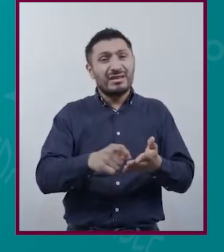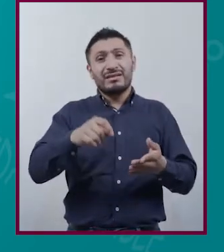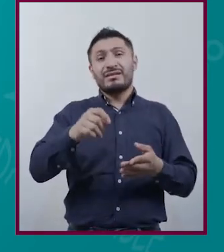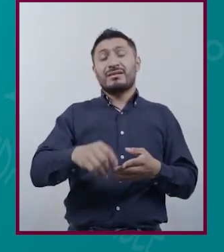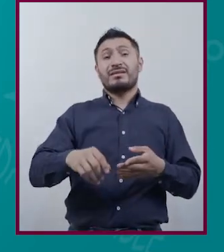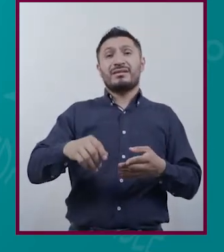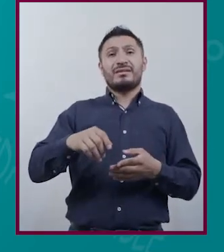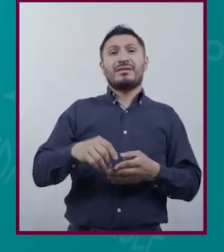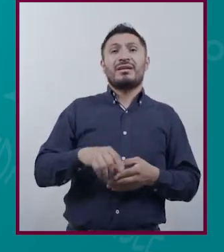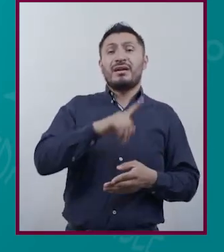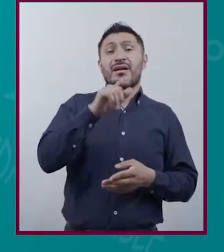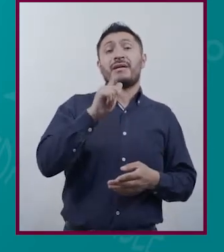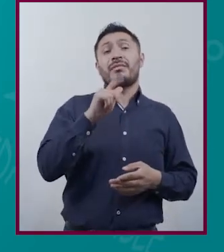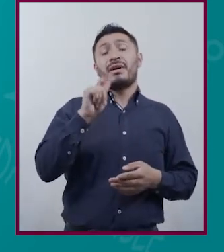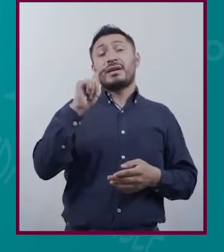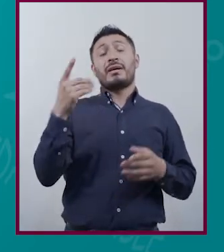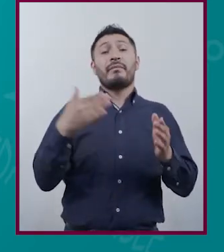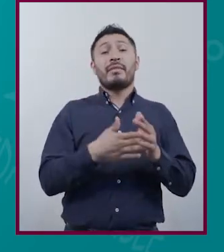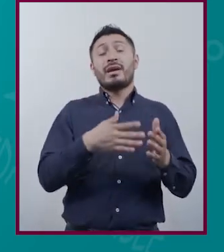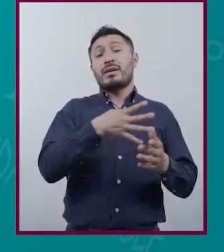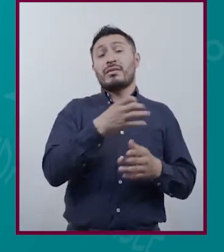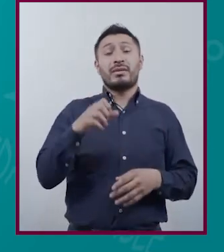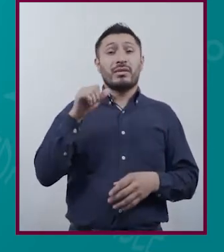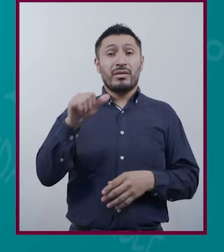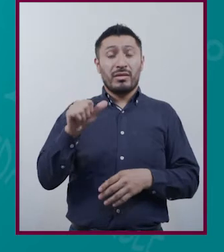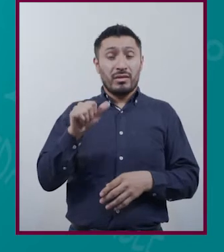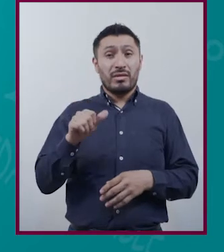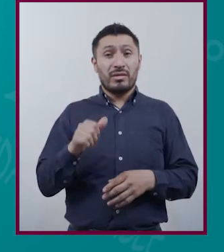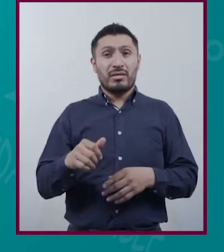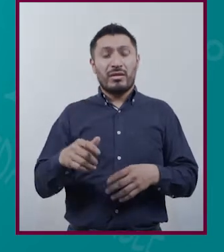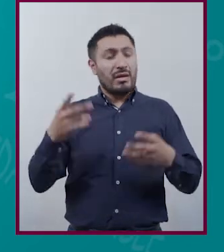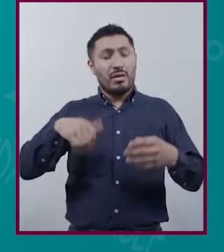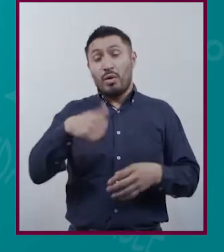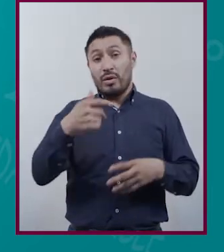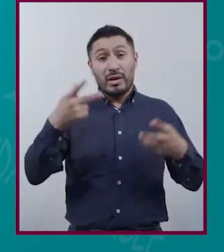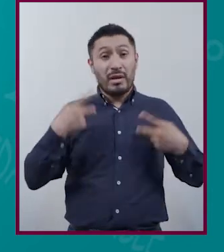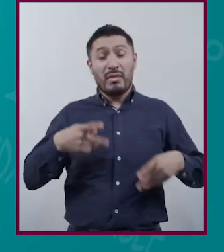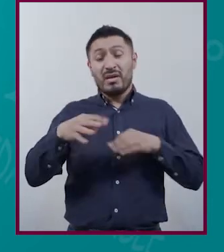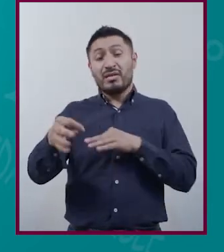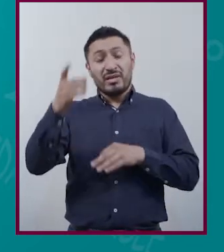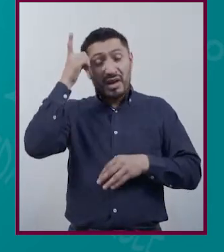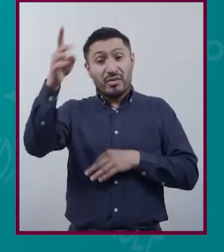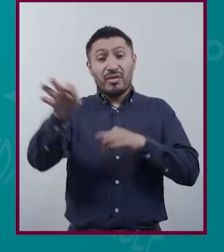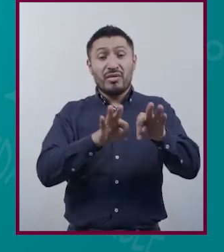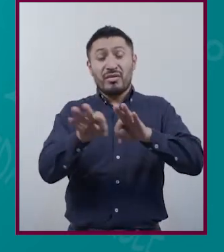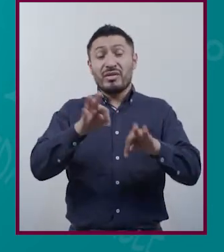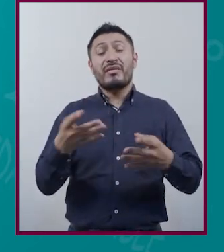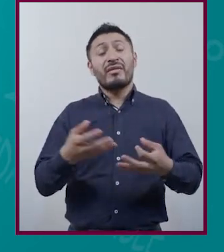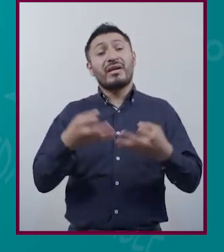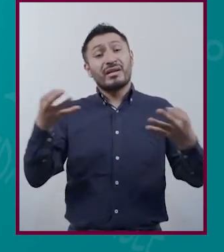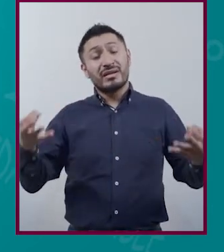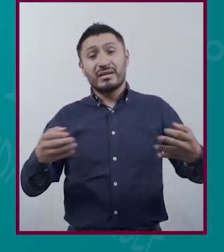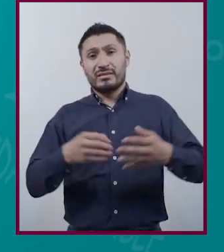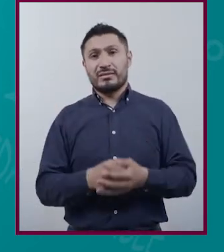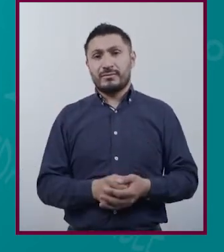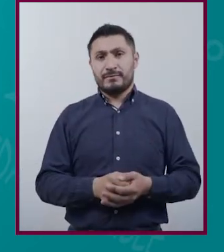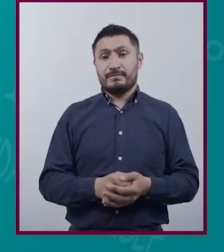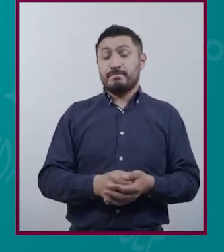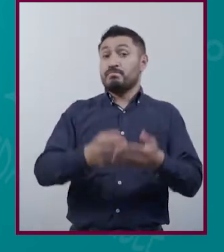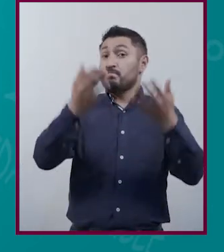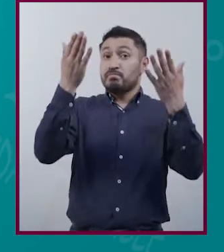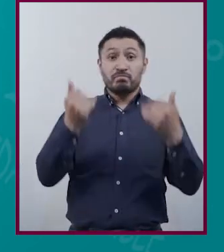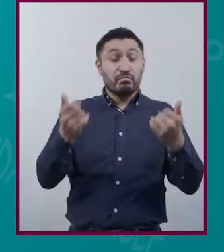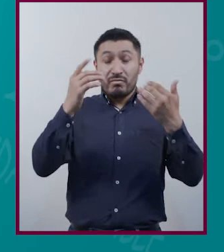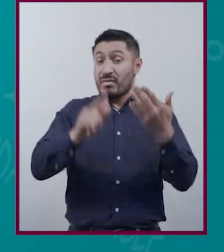en 1911 que la tierra es de quien la trabaja? Plasmó esta demanda en el Plan de Ayala. ¿Y no había establecido